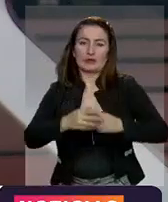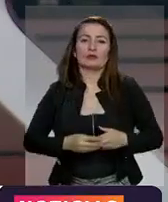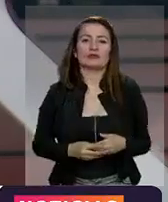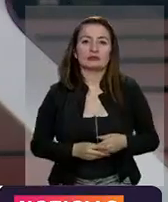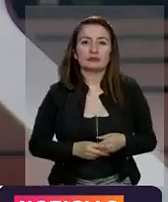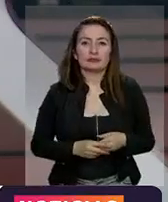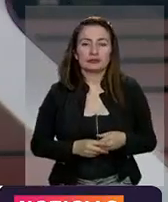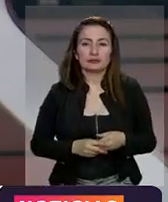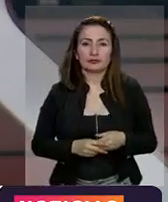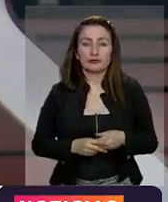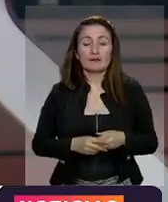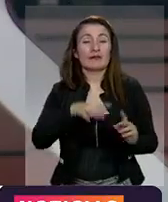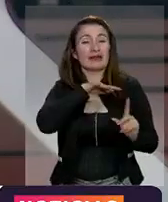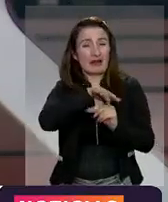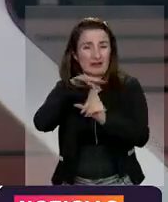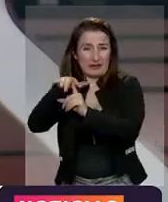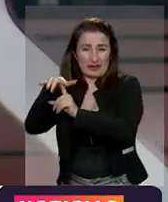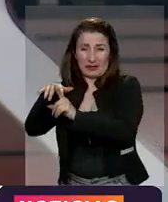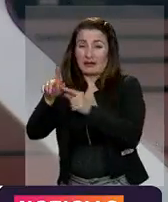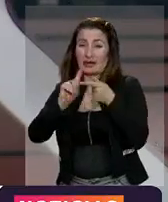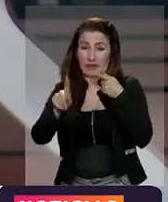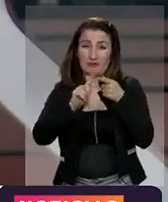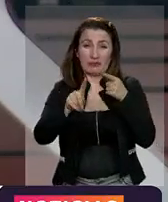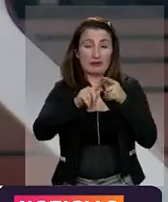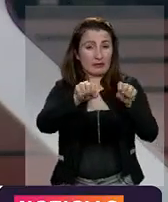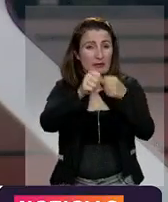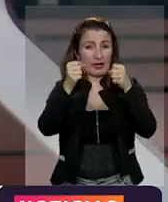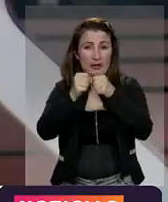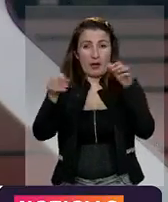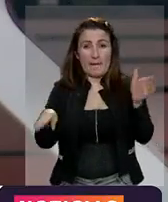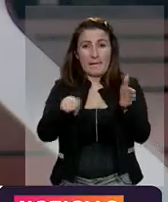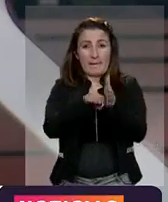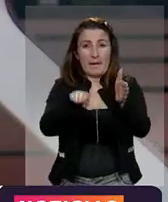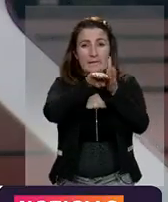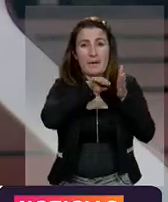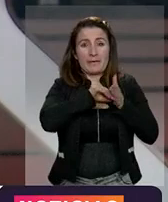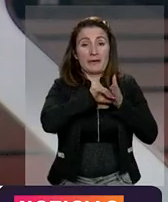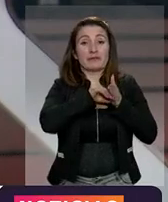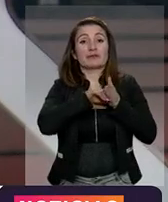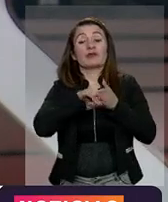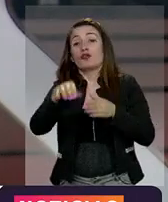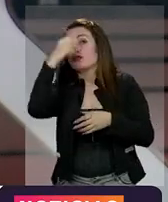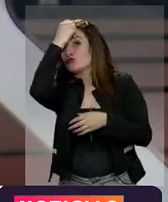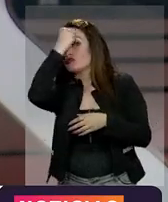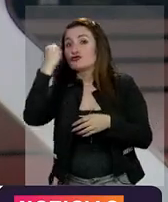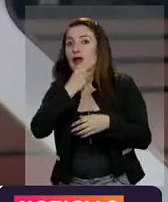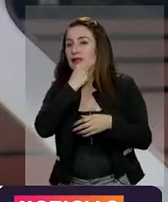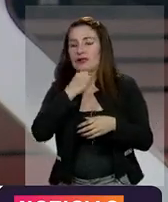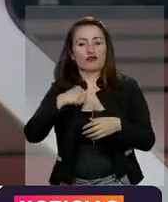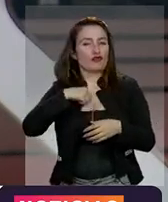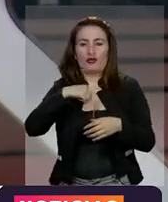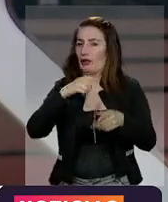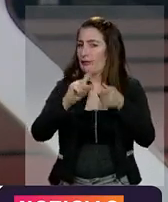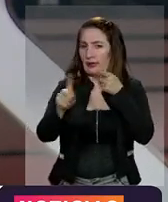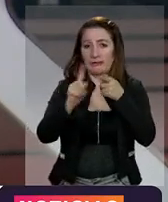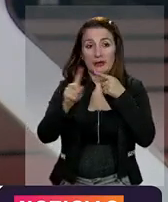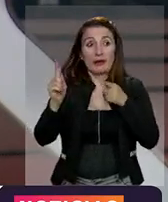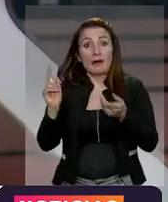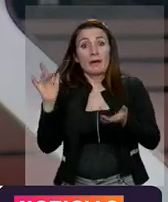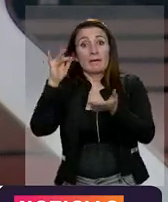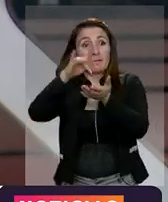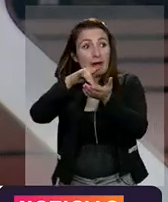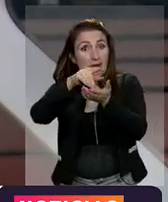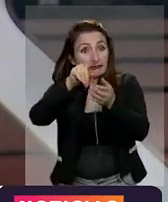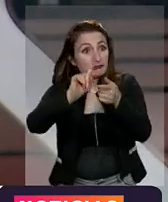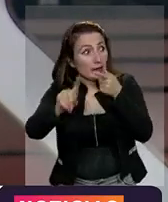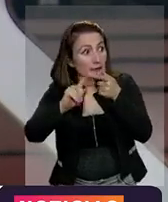Debido a las afectaciones que reportó Transmilenio en su infraestructura, el municipio de Soacha está sin el servicio. Las personas que quieren llegar hasta